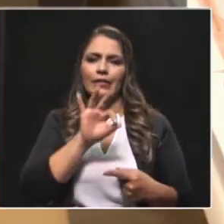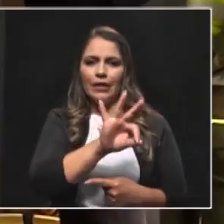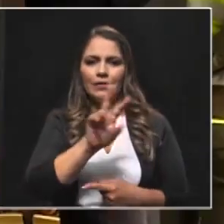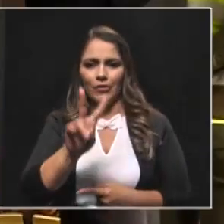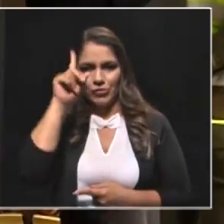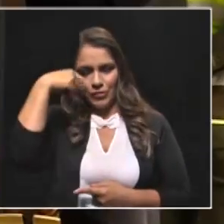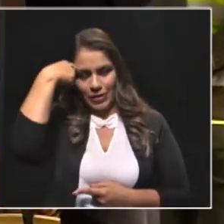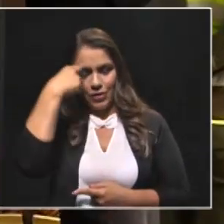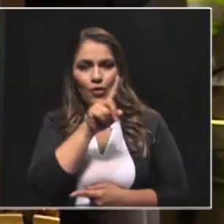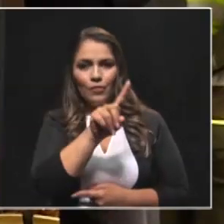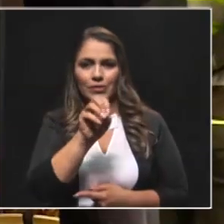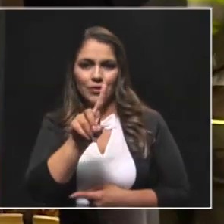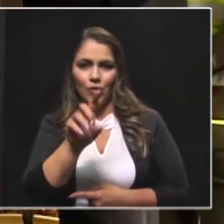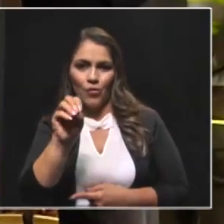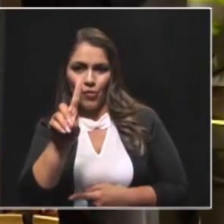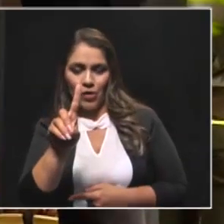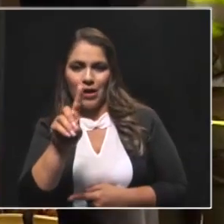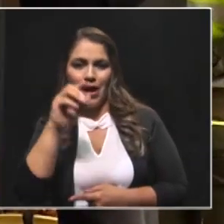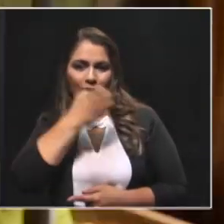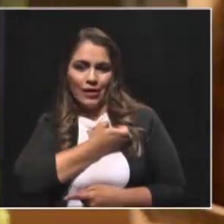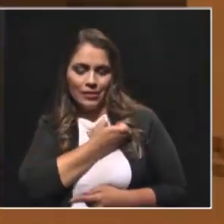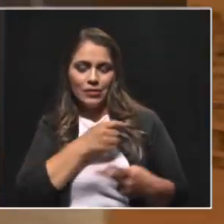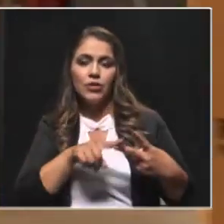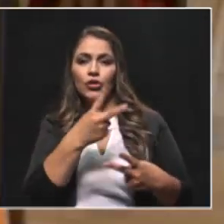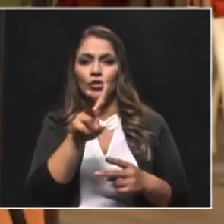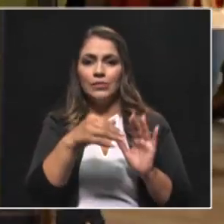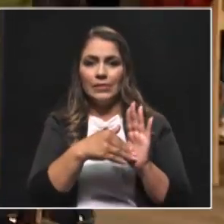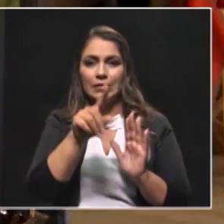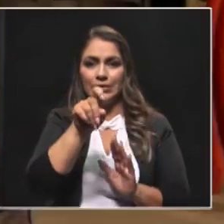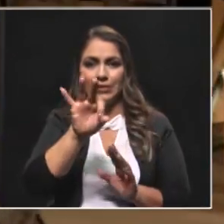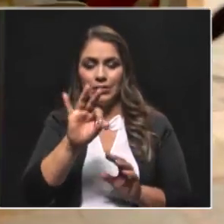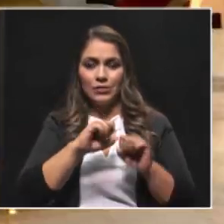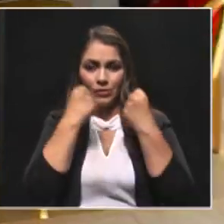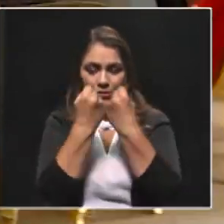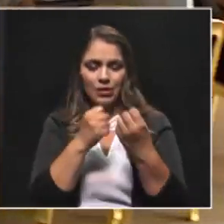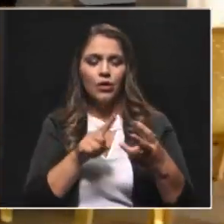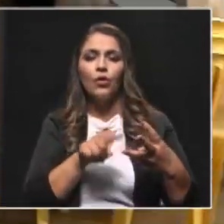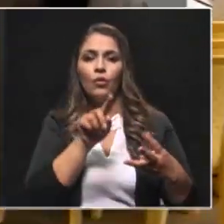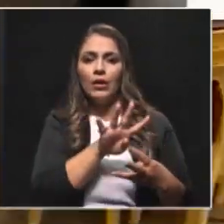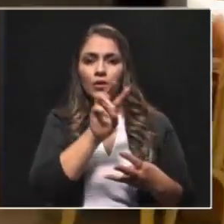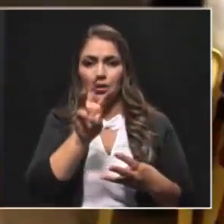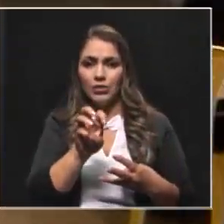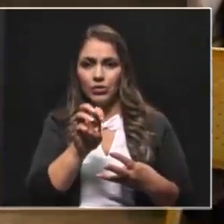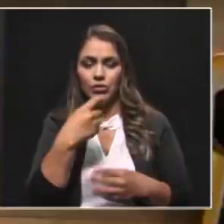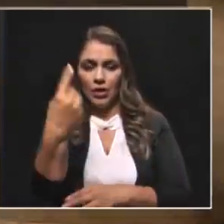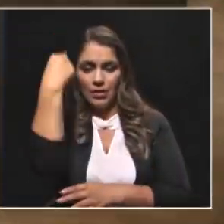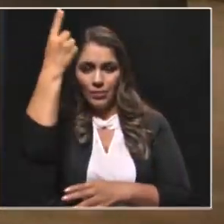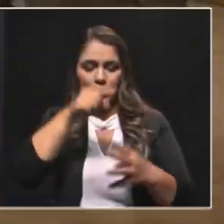gobernadores, 1.101 alcaldes, 12.063 concejales, 418 diputados